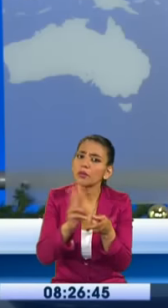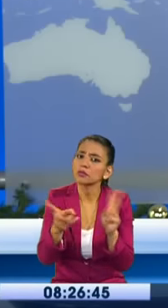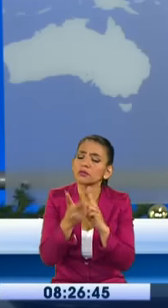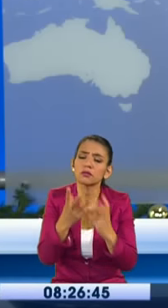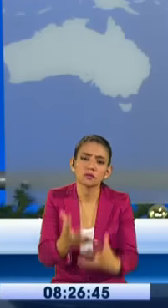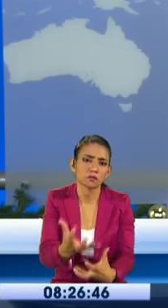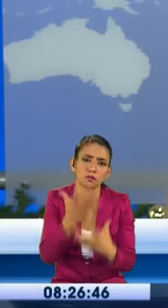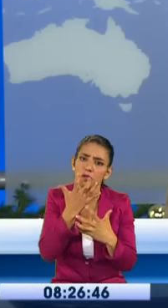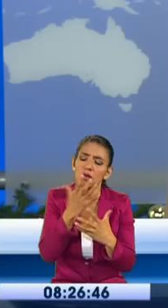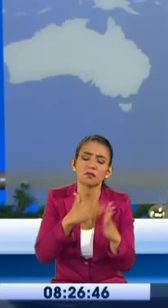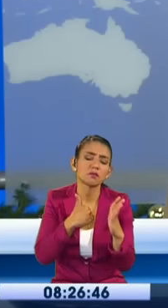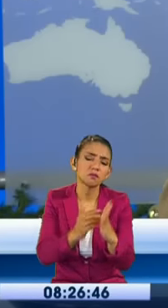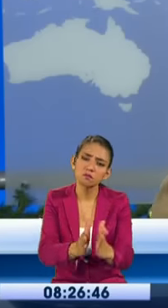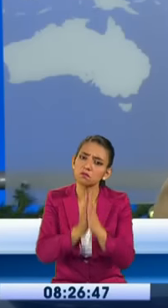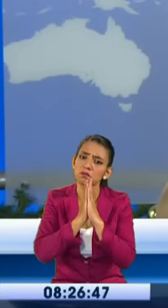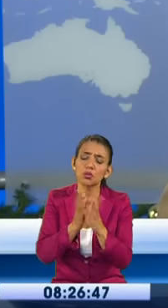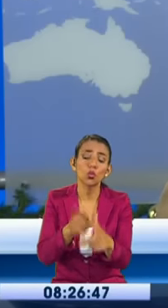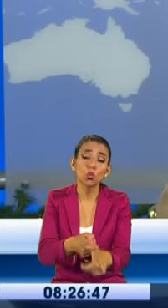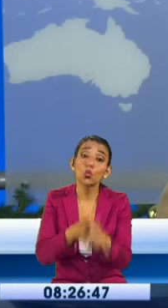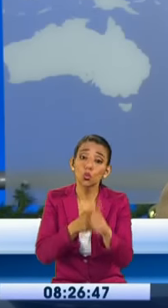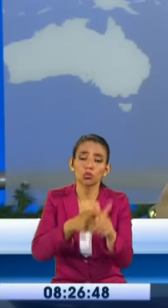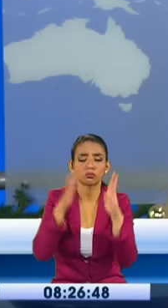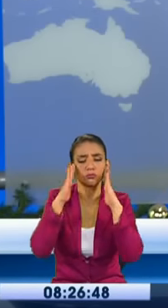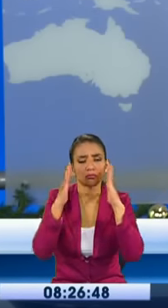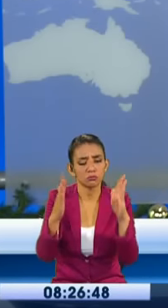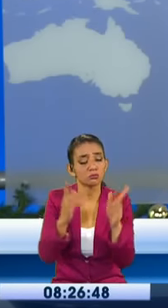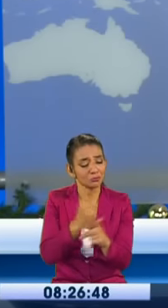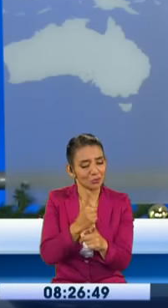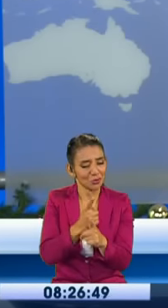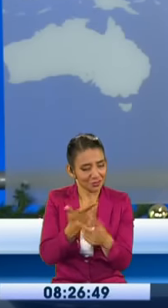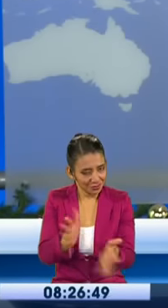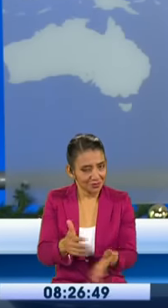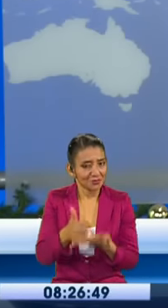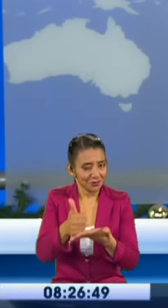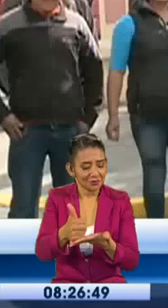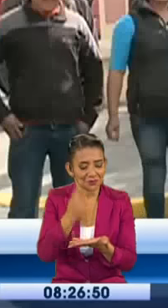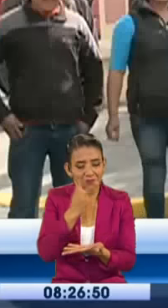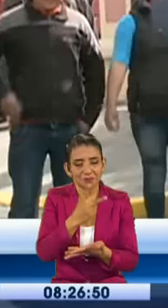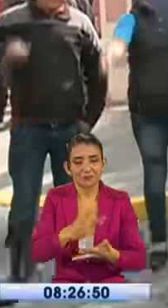exigen urgentemente que les ayudemos. Y para eso estamos. Miremos.